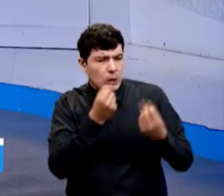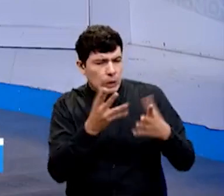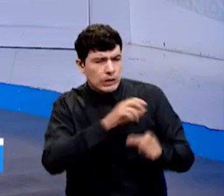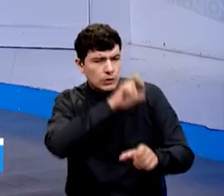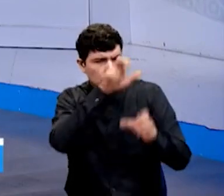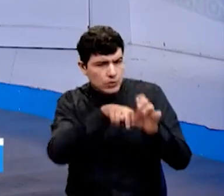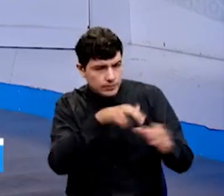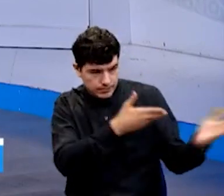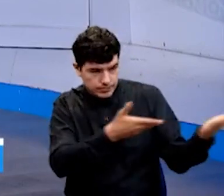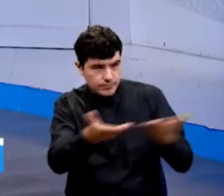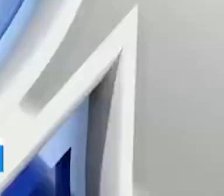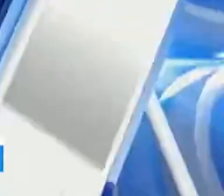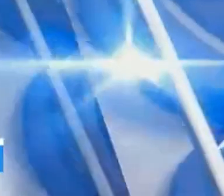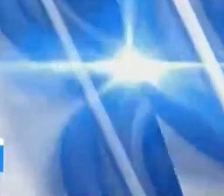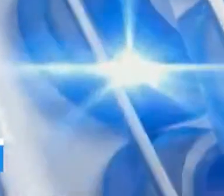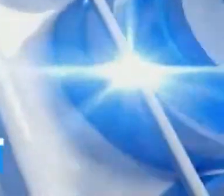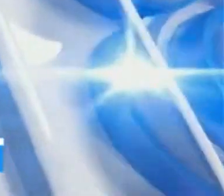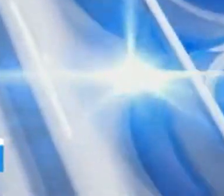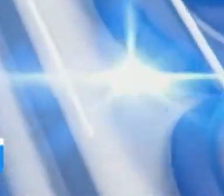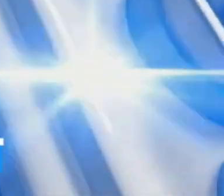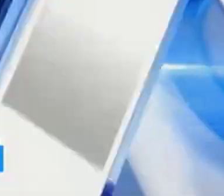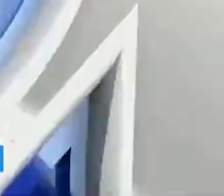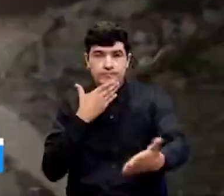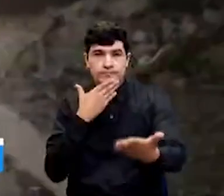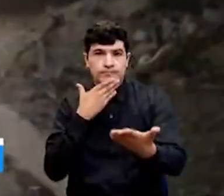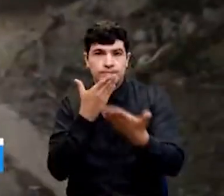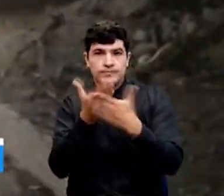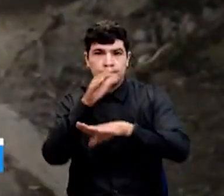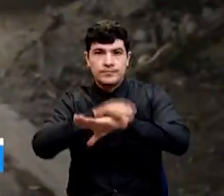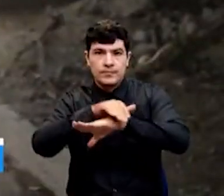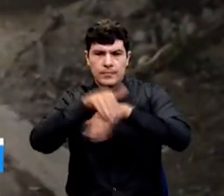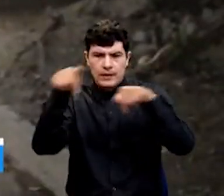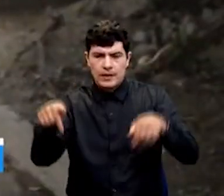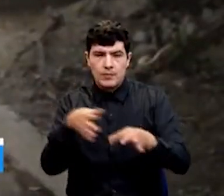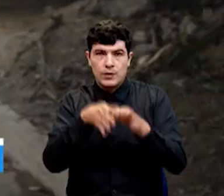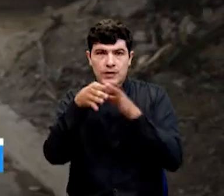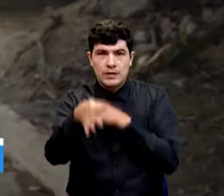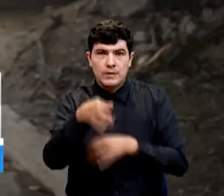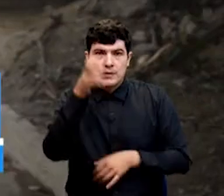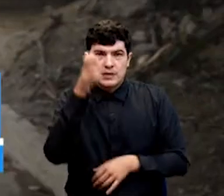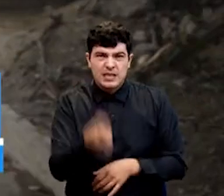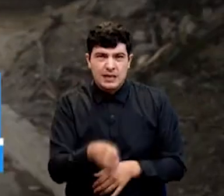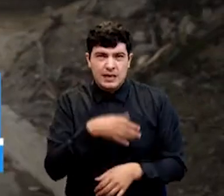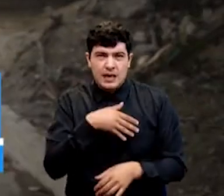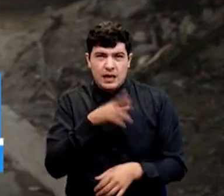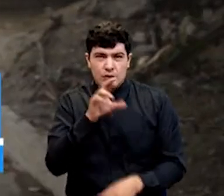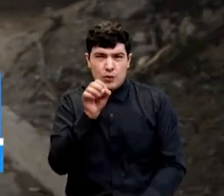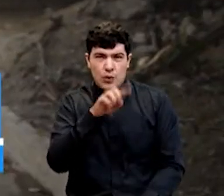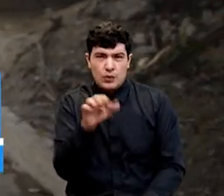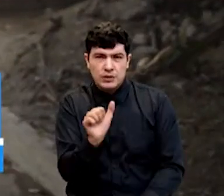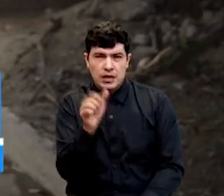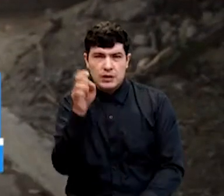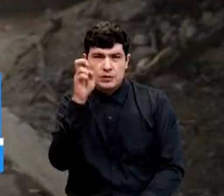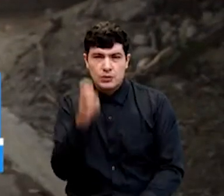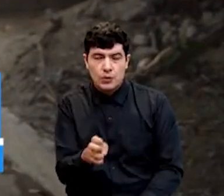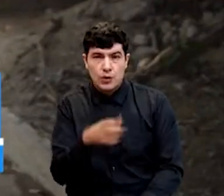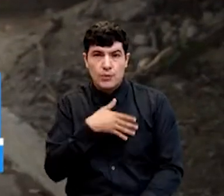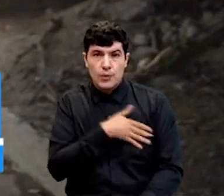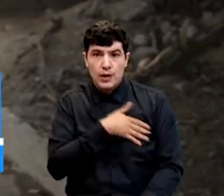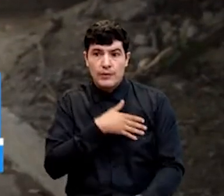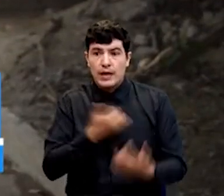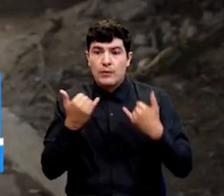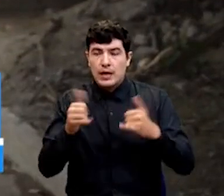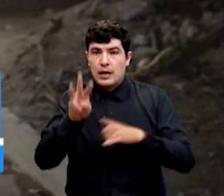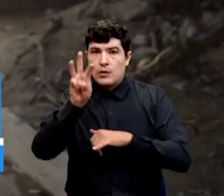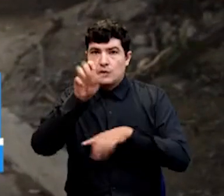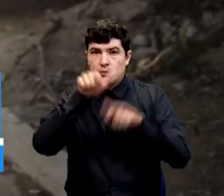Hola, buenas tardes. Al municipio de Santa Rosa del Sur, en Bolívar, se inscribieron 8 candidatos para participar por la